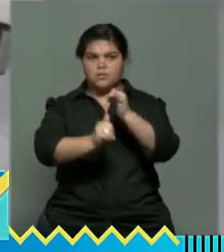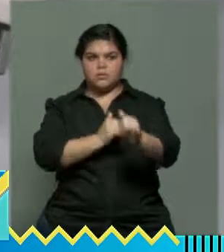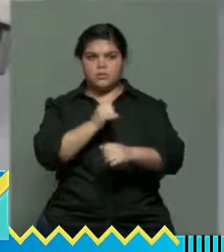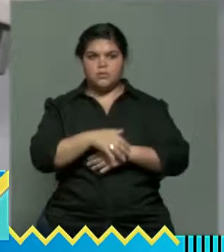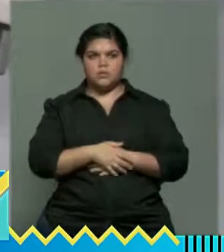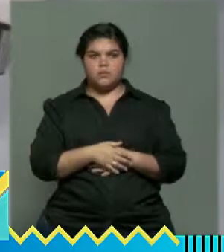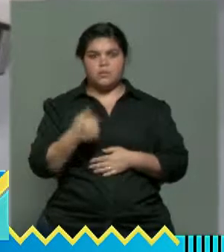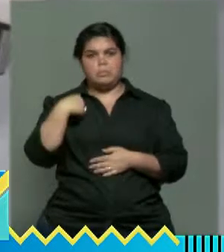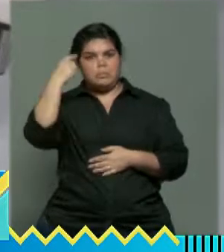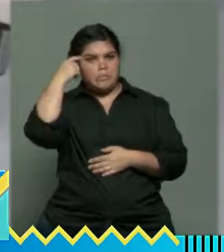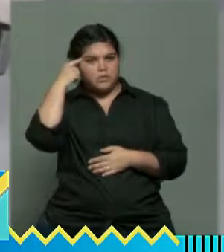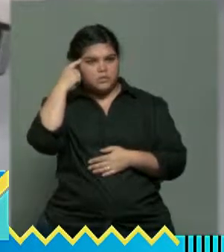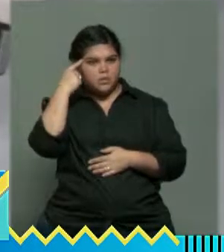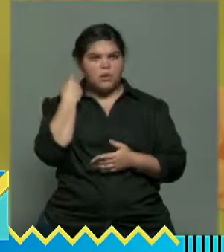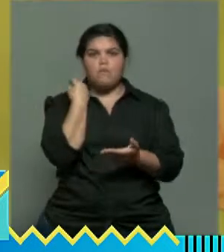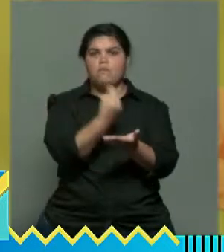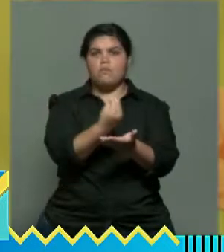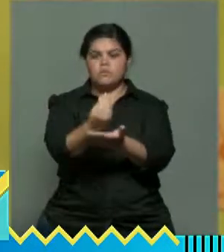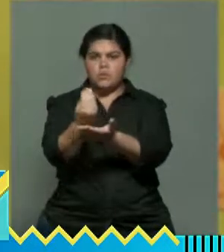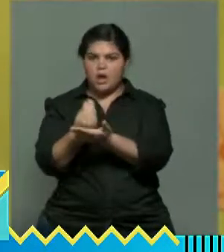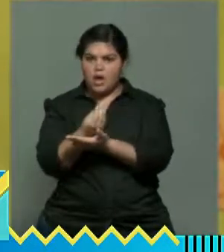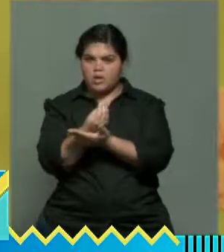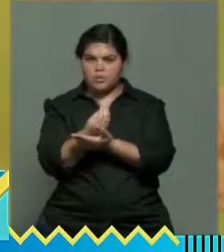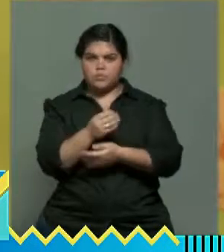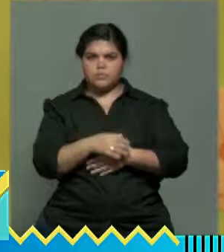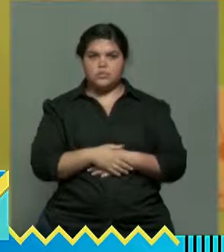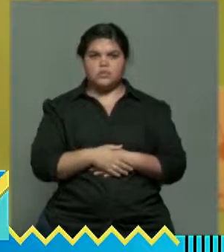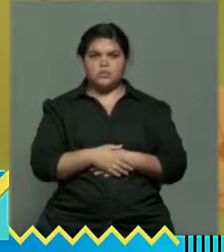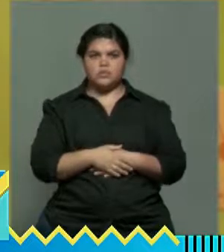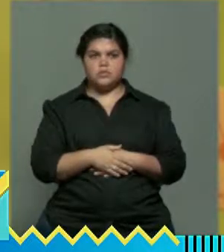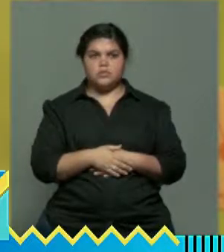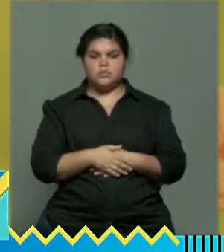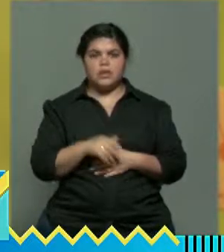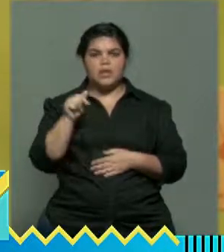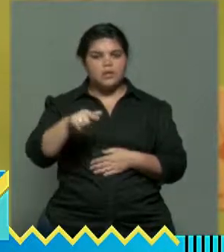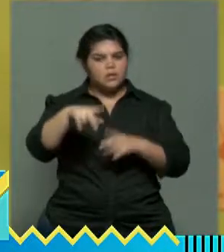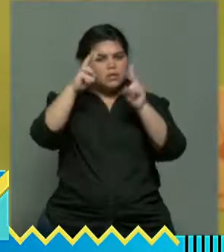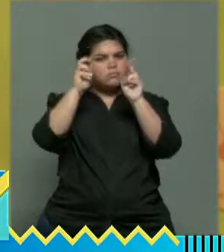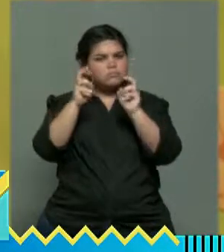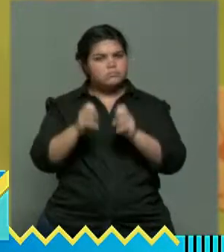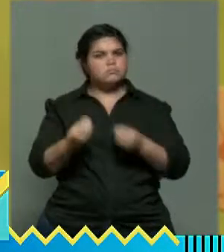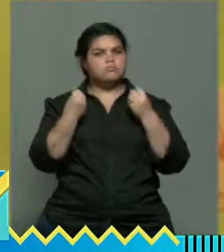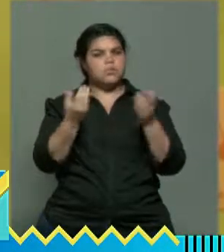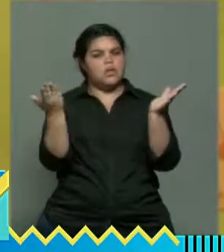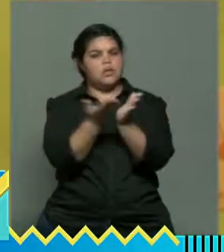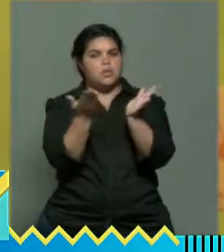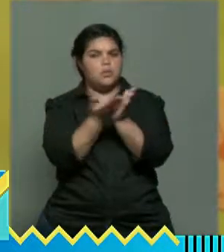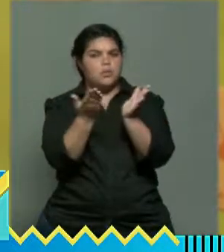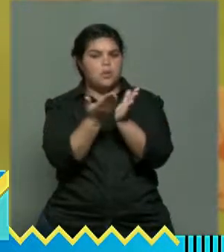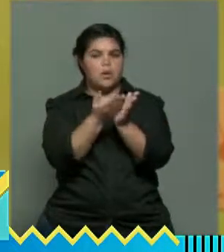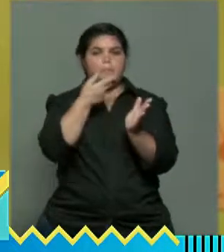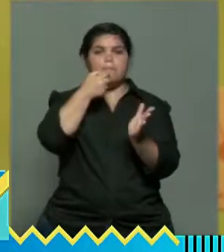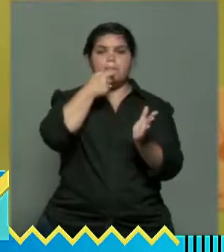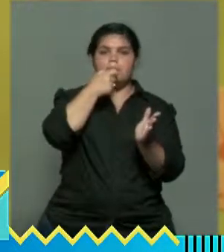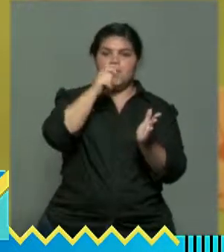creo que en realidad los funcionarios muchas veces para llegar a ser funcionarios, me parece que deberían sentarse y estudiar la historia justamente de Mendoza y de San Juan,